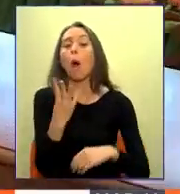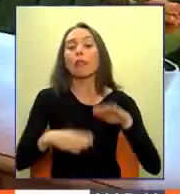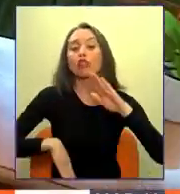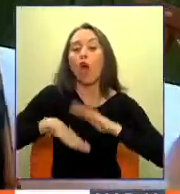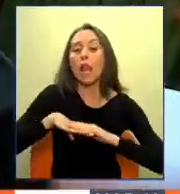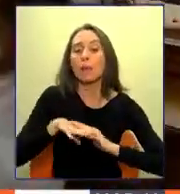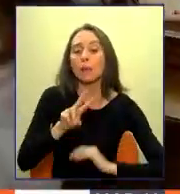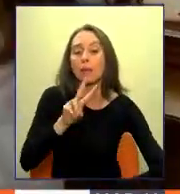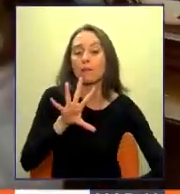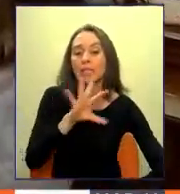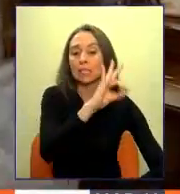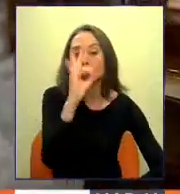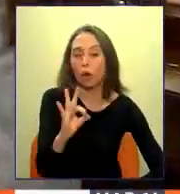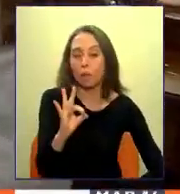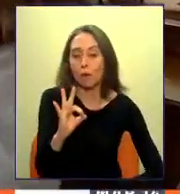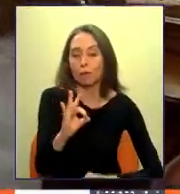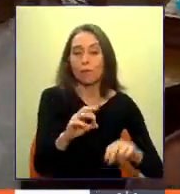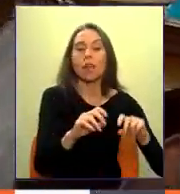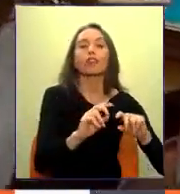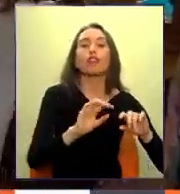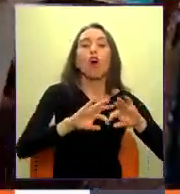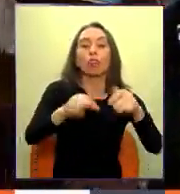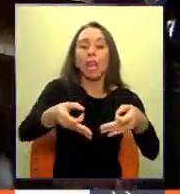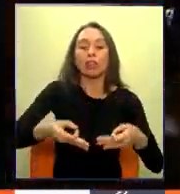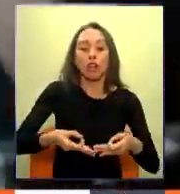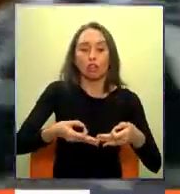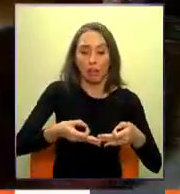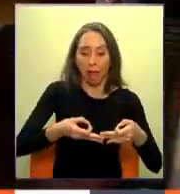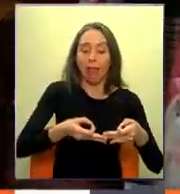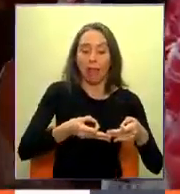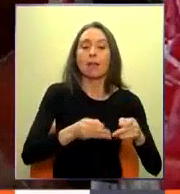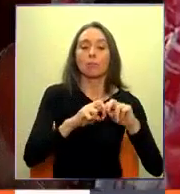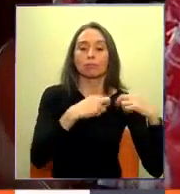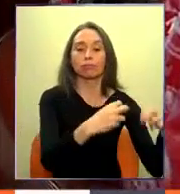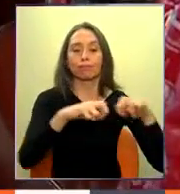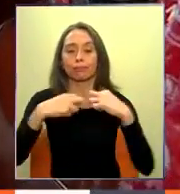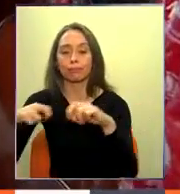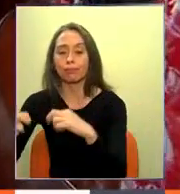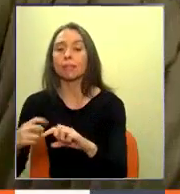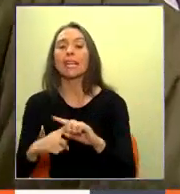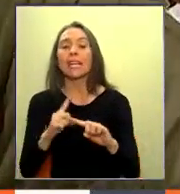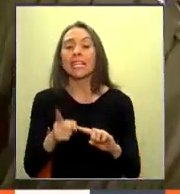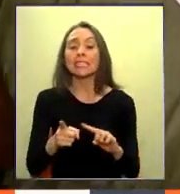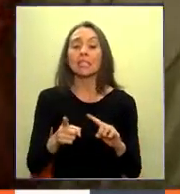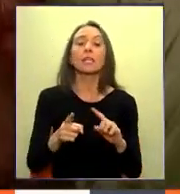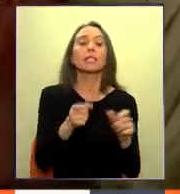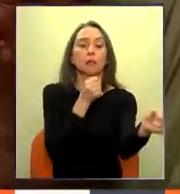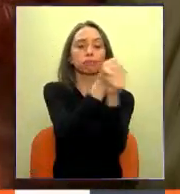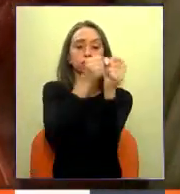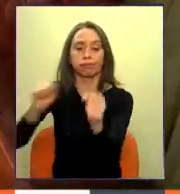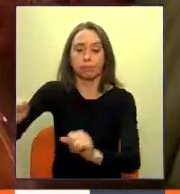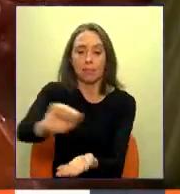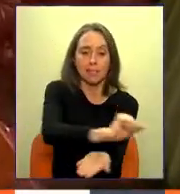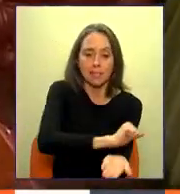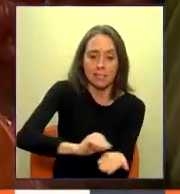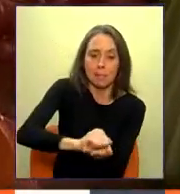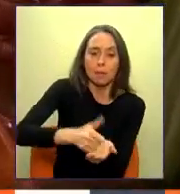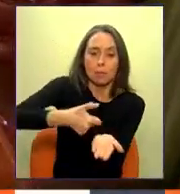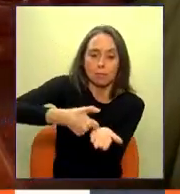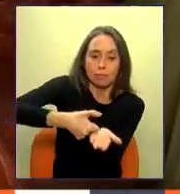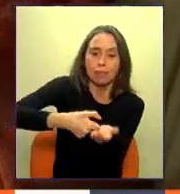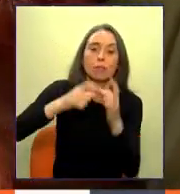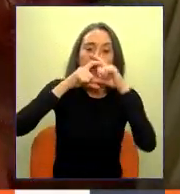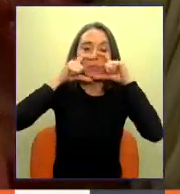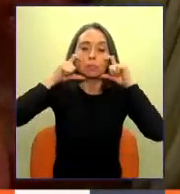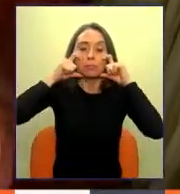un 25% de su capacidad total. Además, hay exigencias en cuanto a implementos de sanitización y, por cierto, de protección para